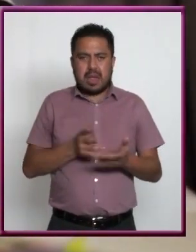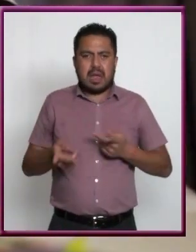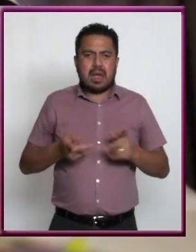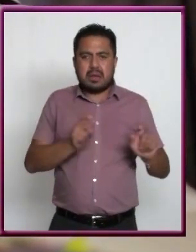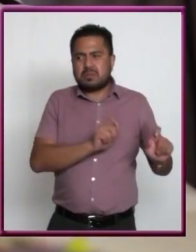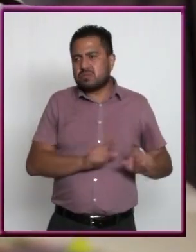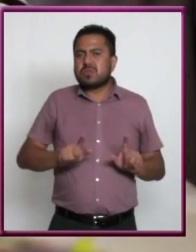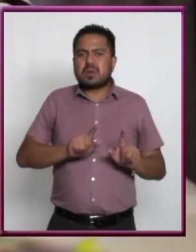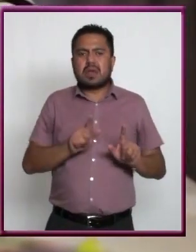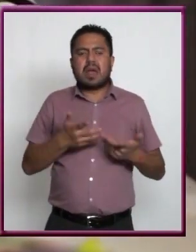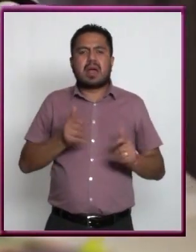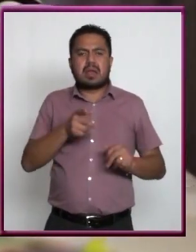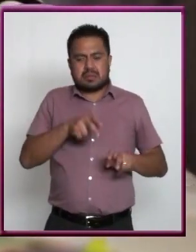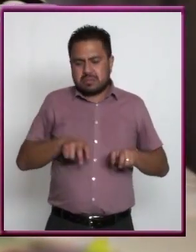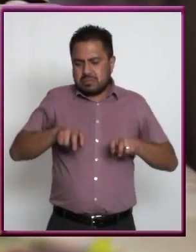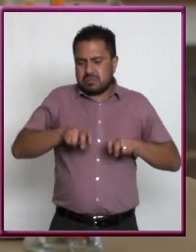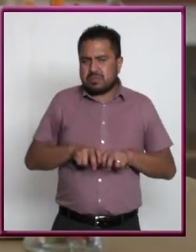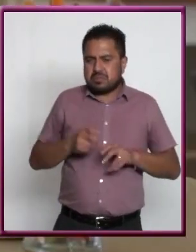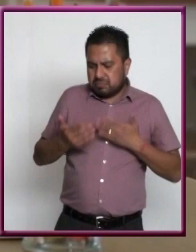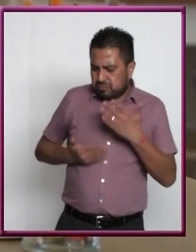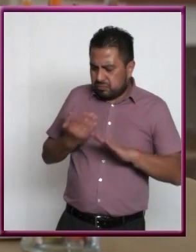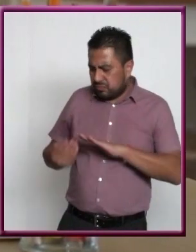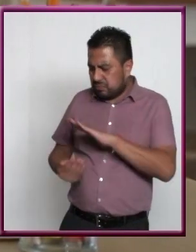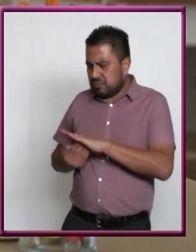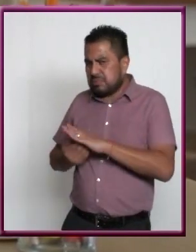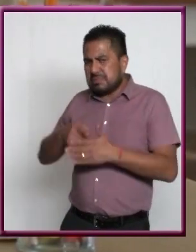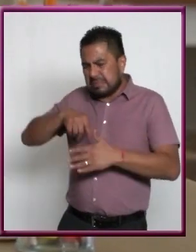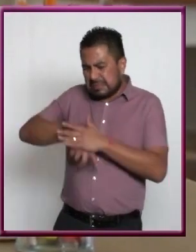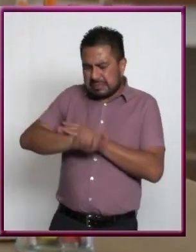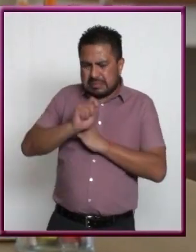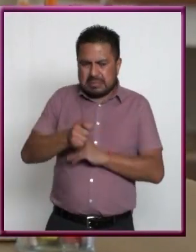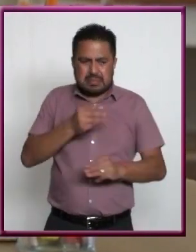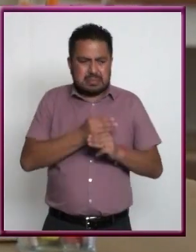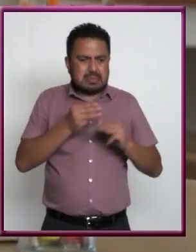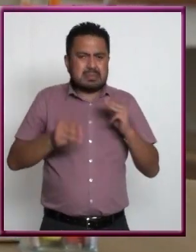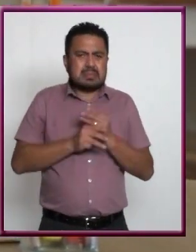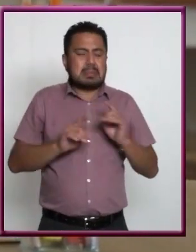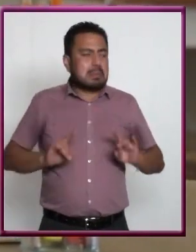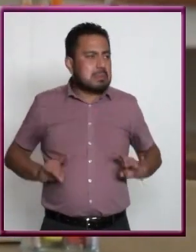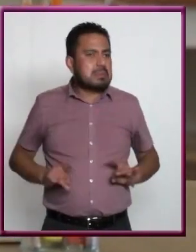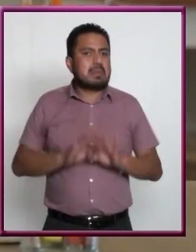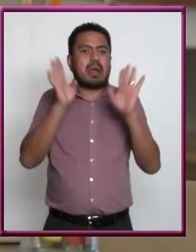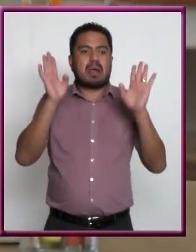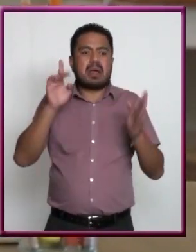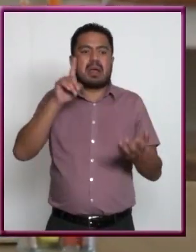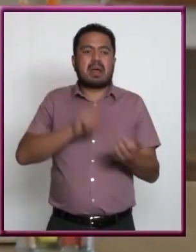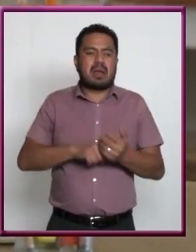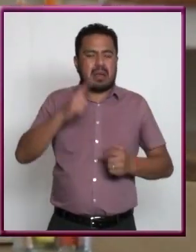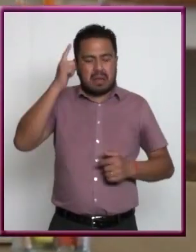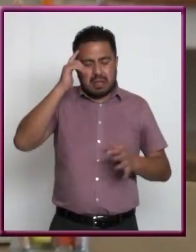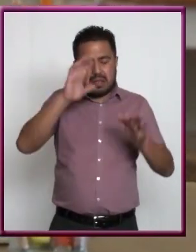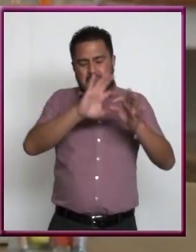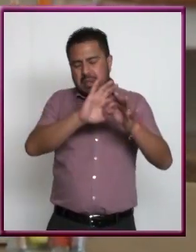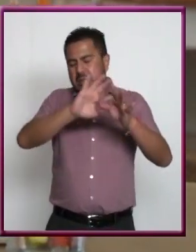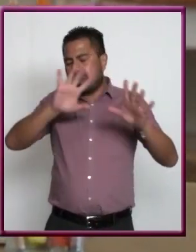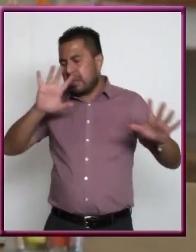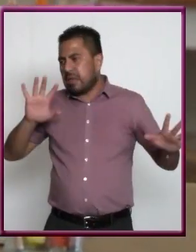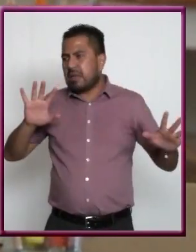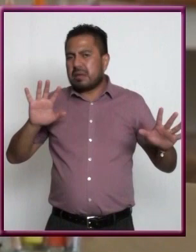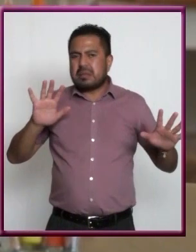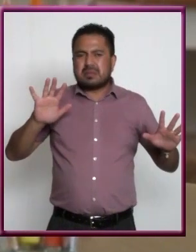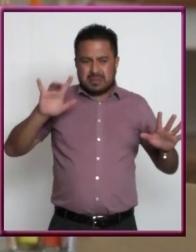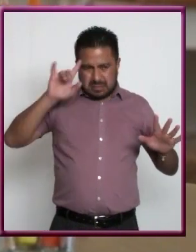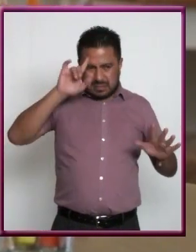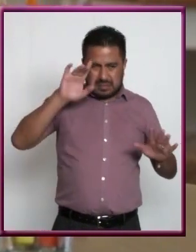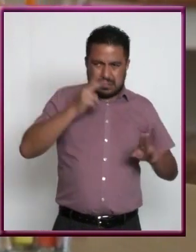tu sesión, ya estás sentado a la mesa de estudio, te adentras en la materia, pero de pronto tu mente comienza a vagar.